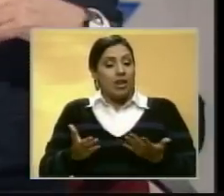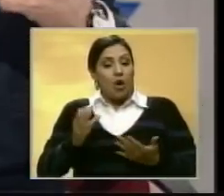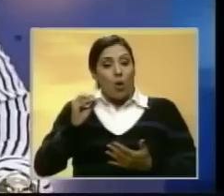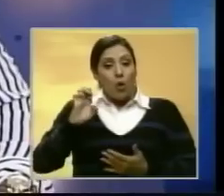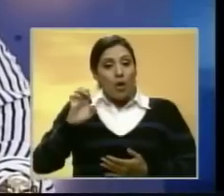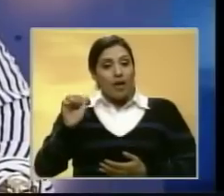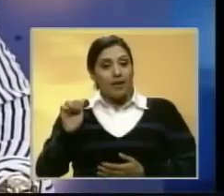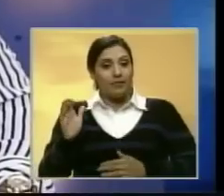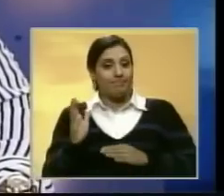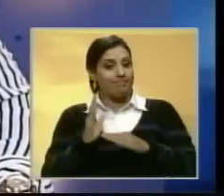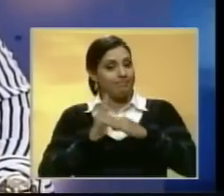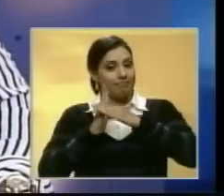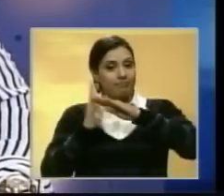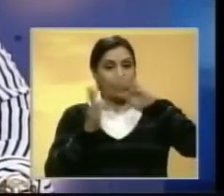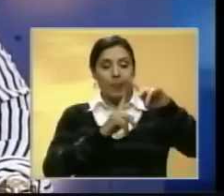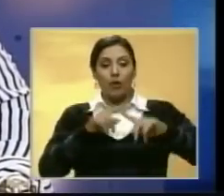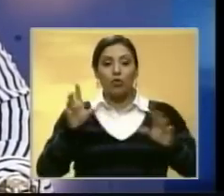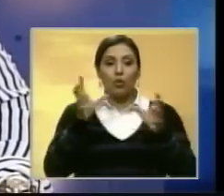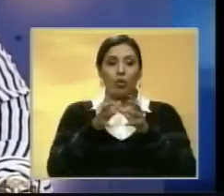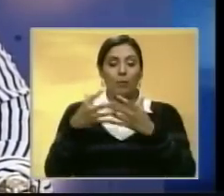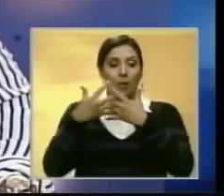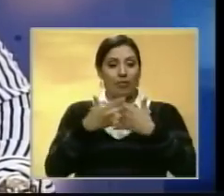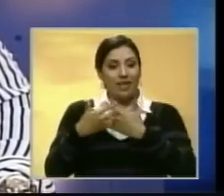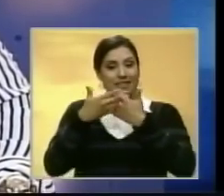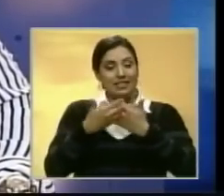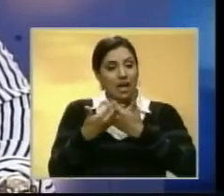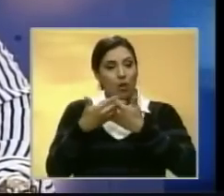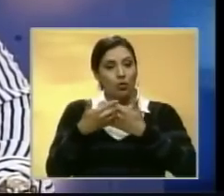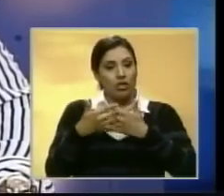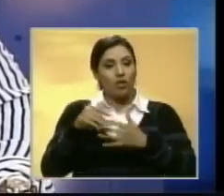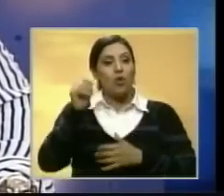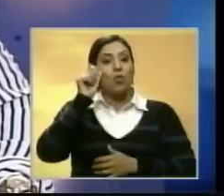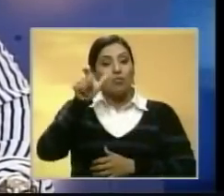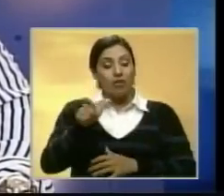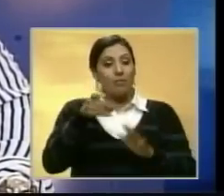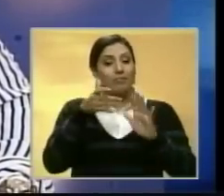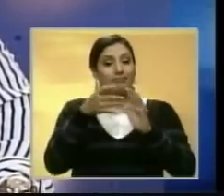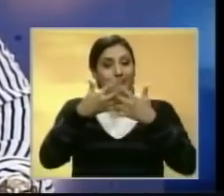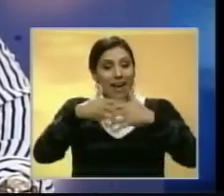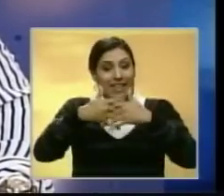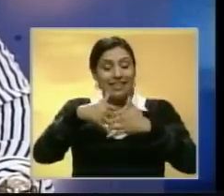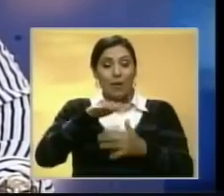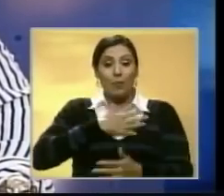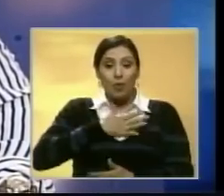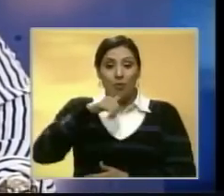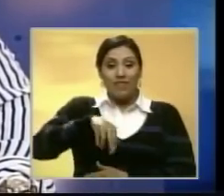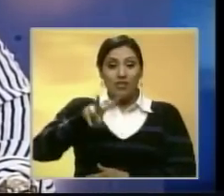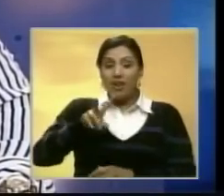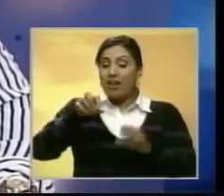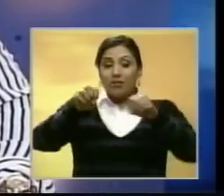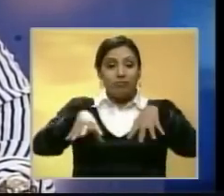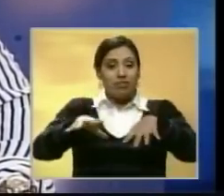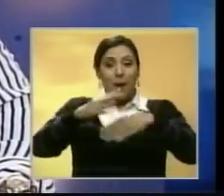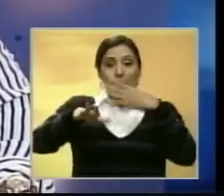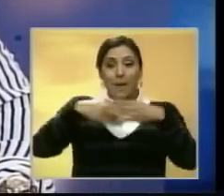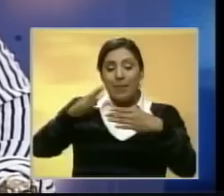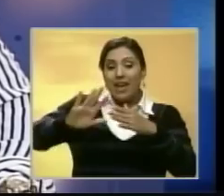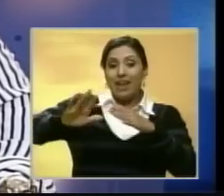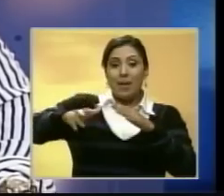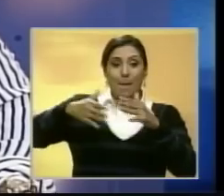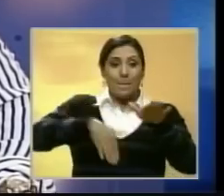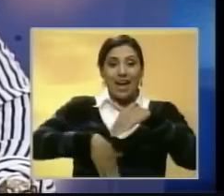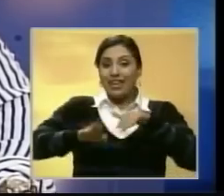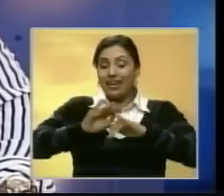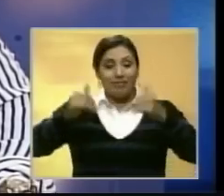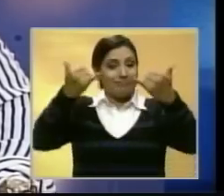OEA. La corporación estadounidense Kimberly-Clark anunció la suspensión indefinida de todas sus operaciones en Venezuela con